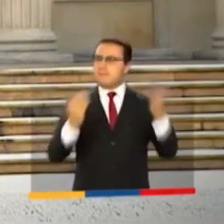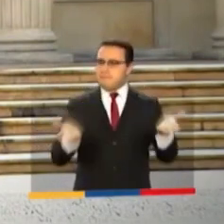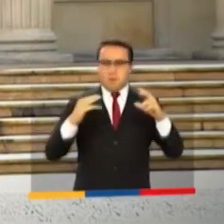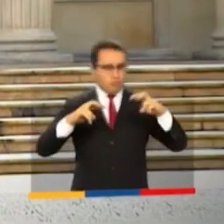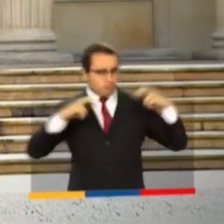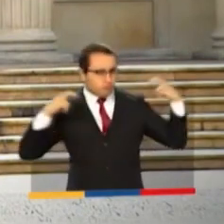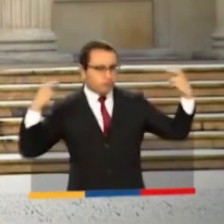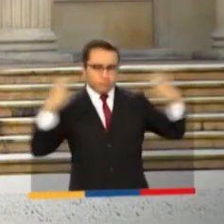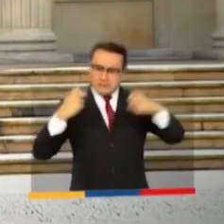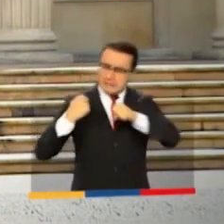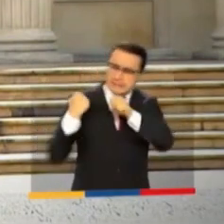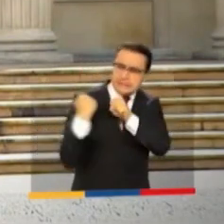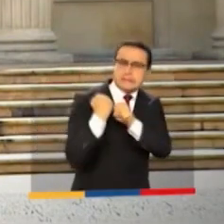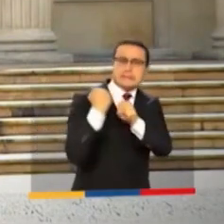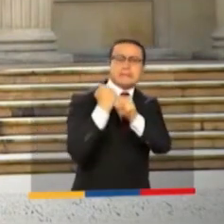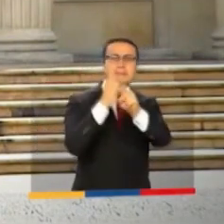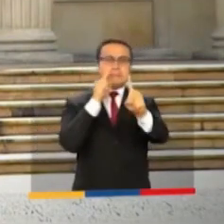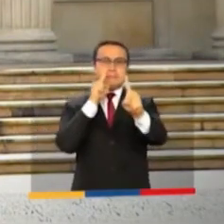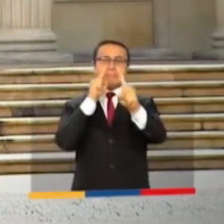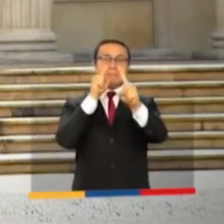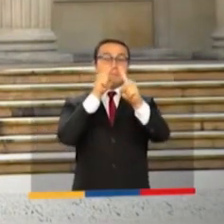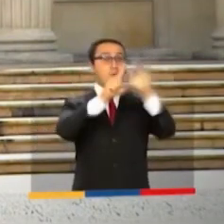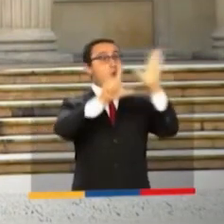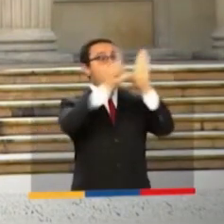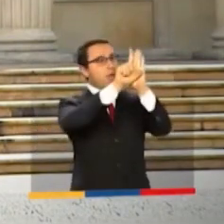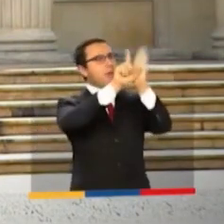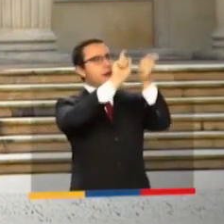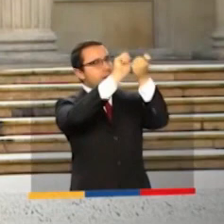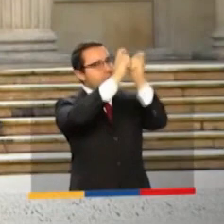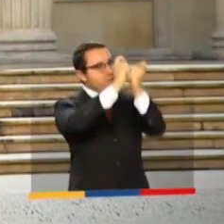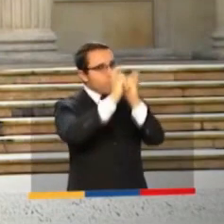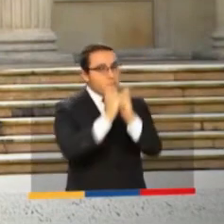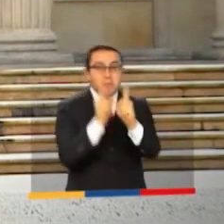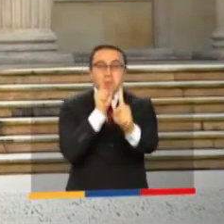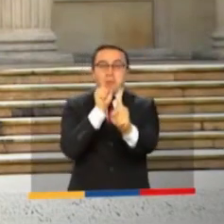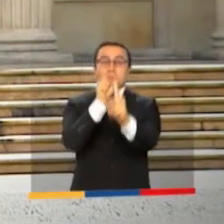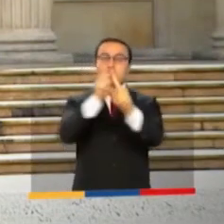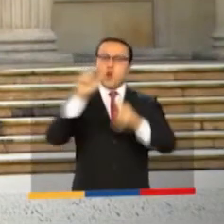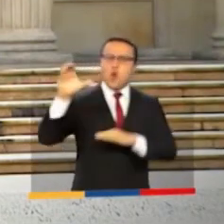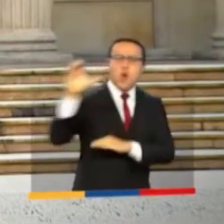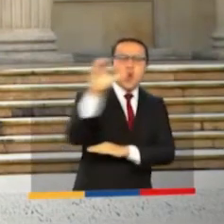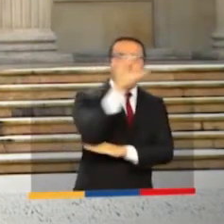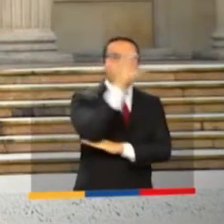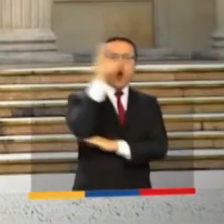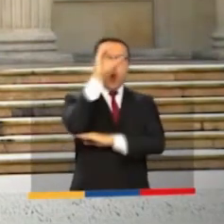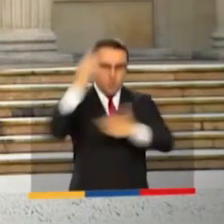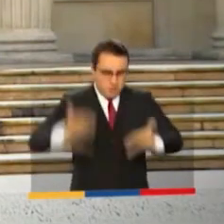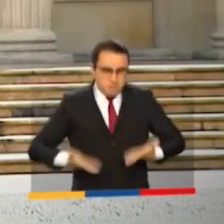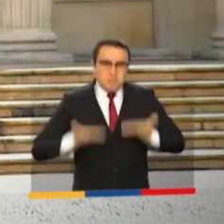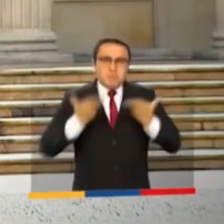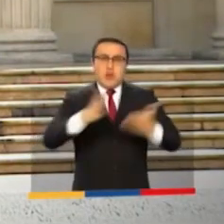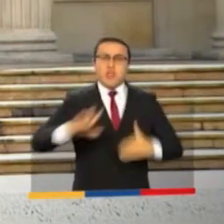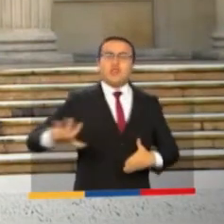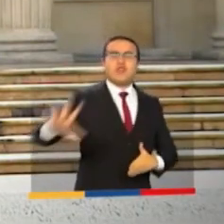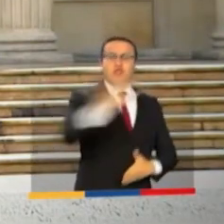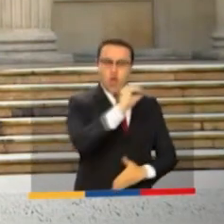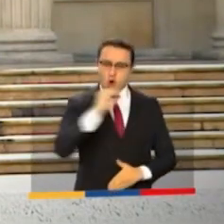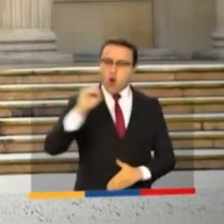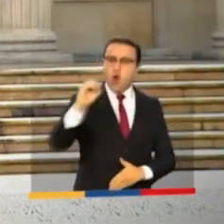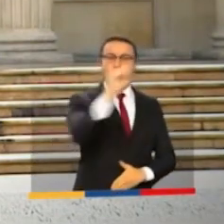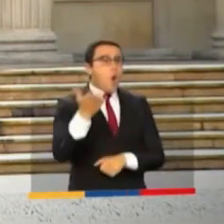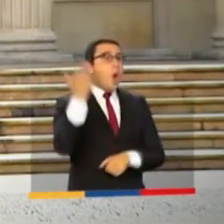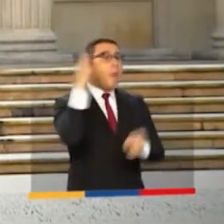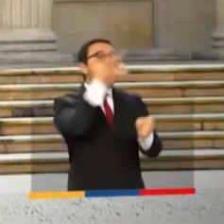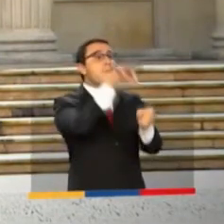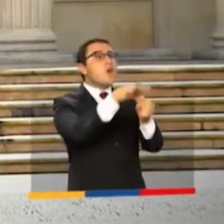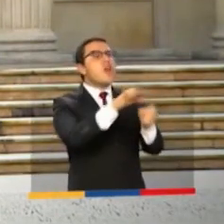relaciones internacionales en el tratamiento de los asuntos del conflicto del narcotráfico a donde tú mides hay una huella